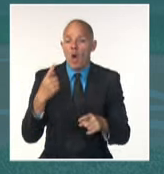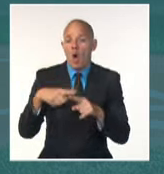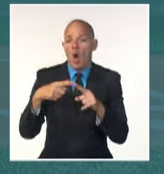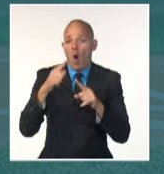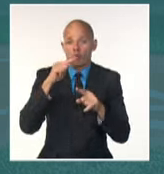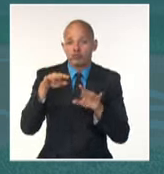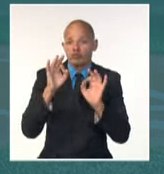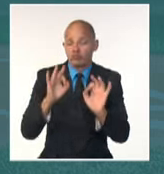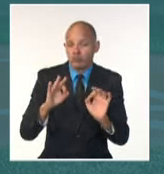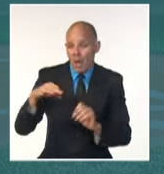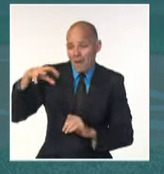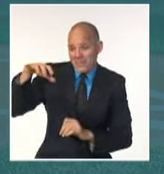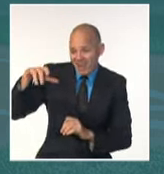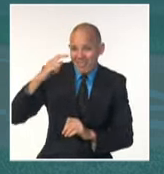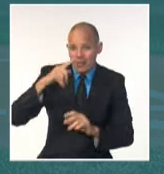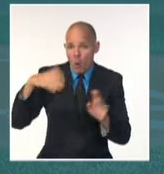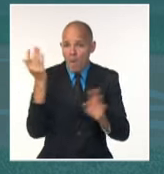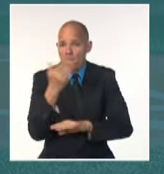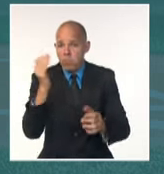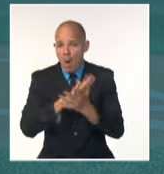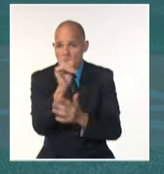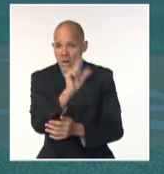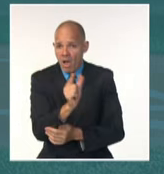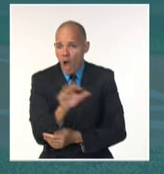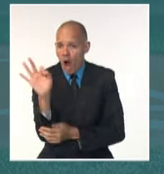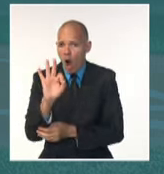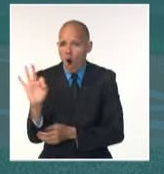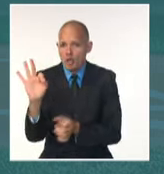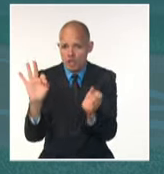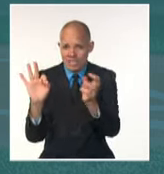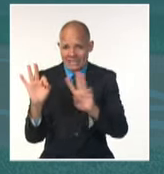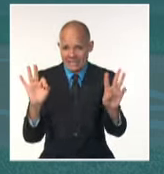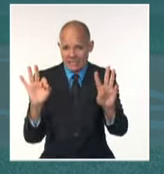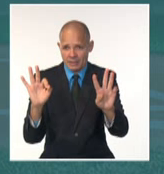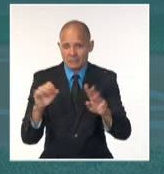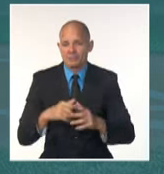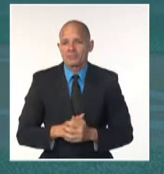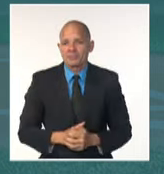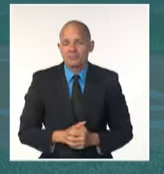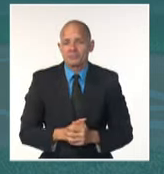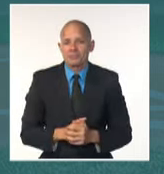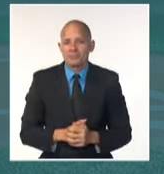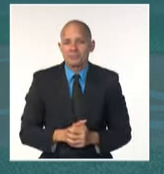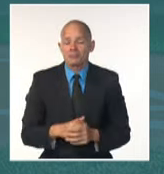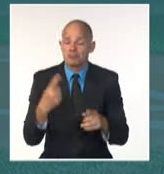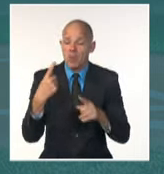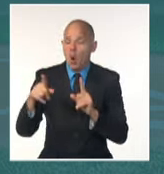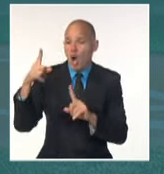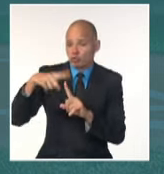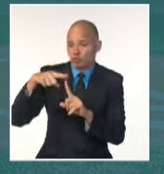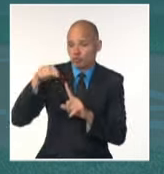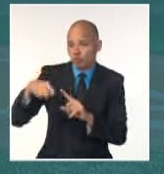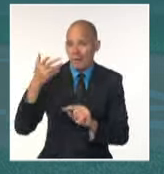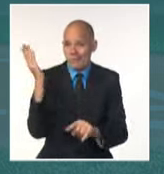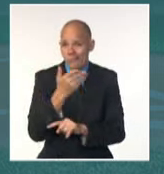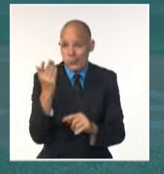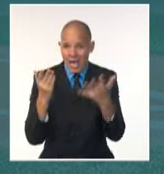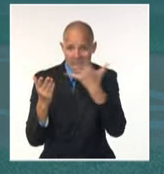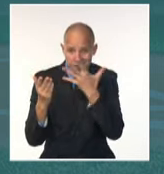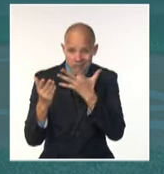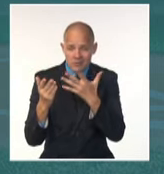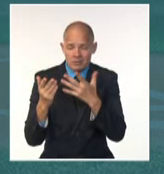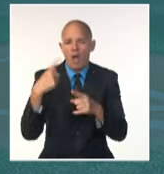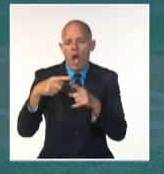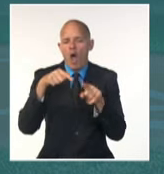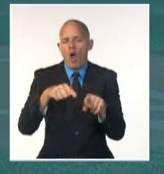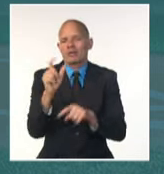abajo y derrotó a Mayabeque 8-3 con cuadrangular decisivo de Lester Benítez. Las Tunas, por su parte, venció por 2ª jornada consecutiva